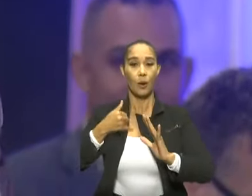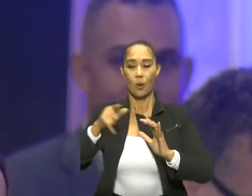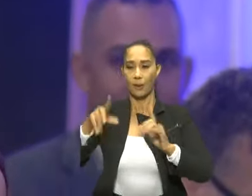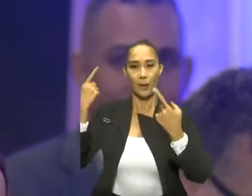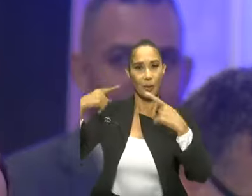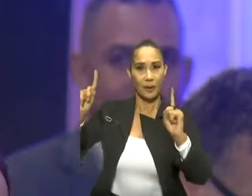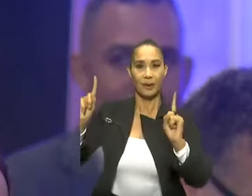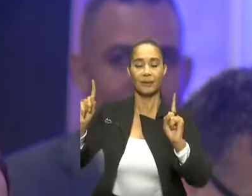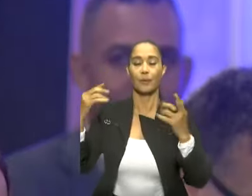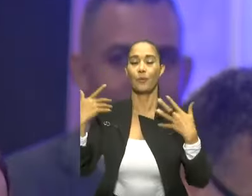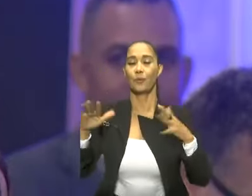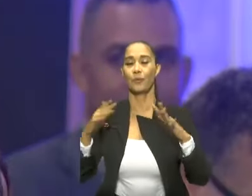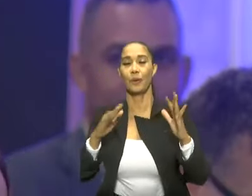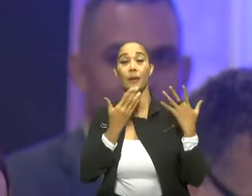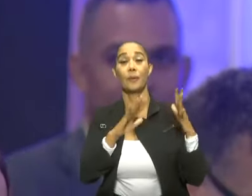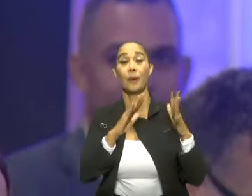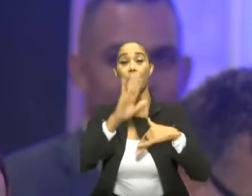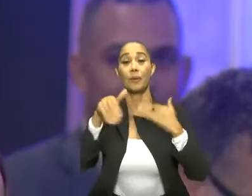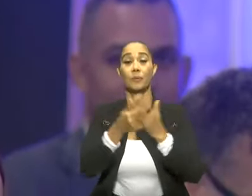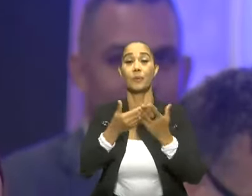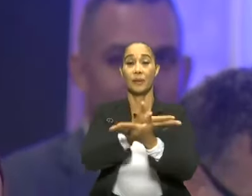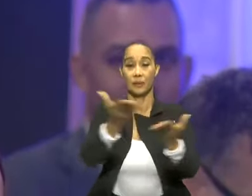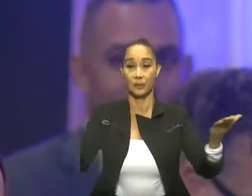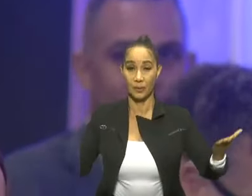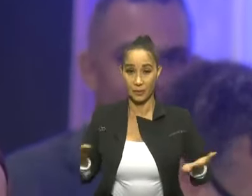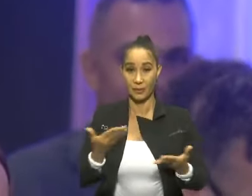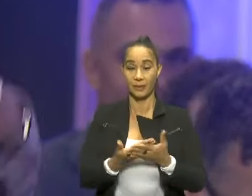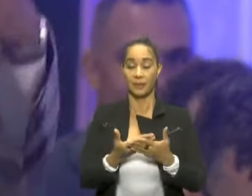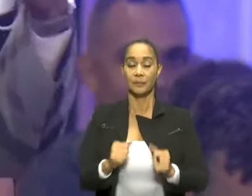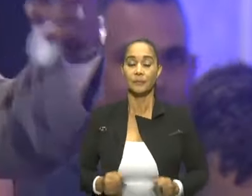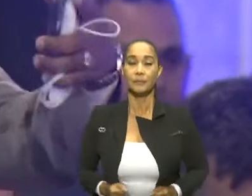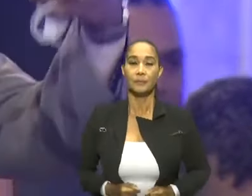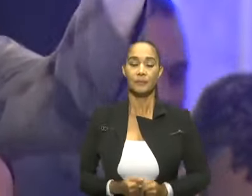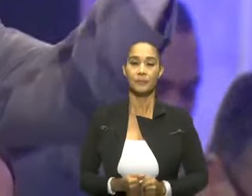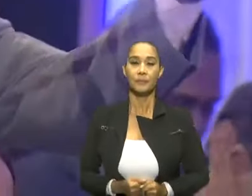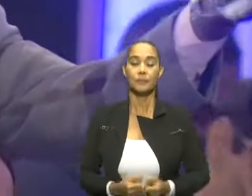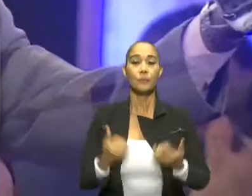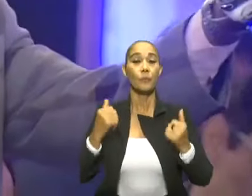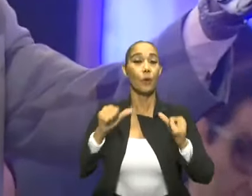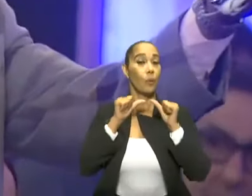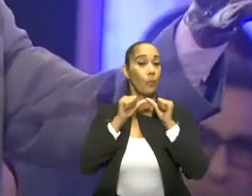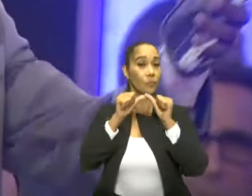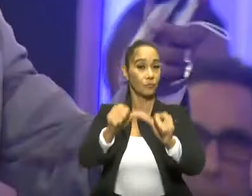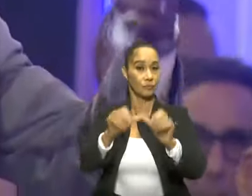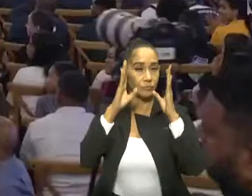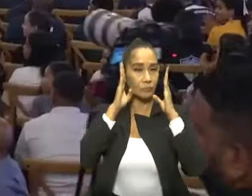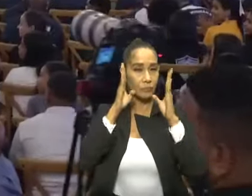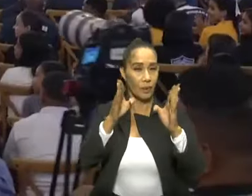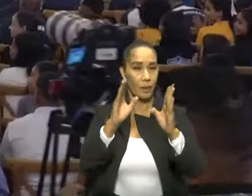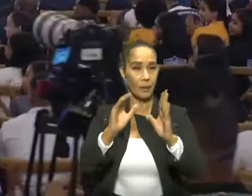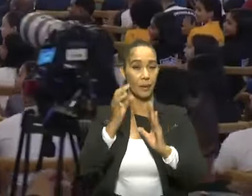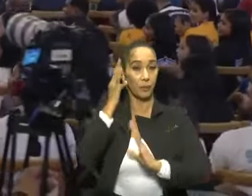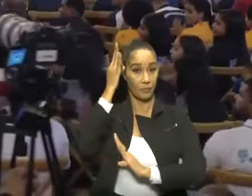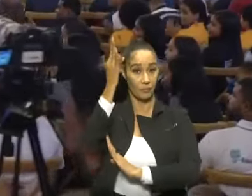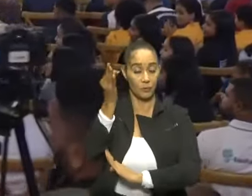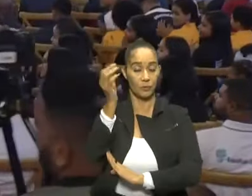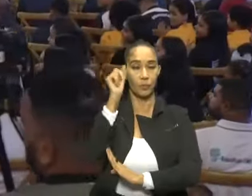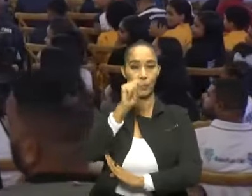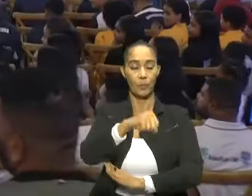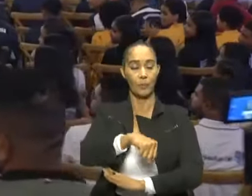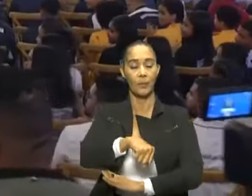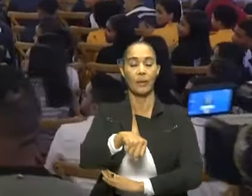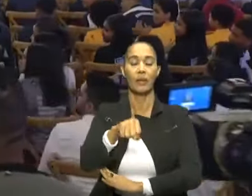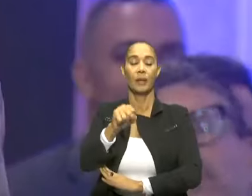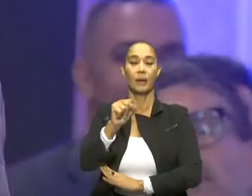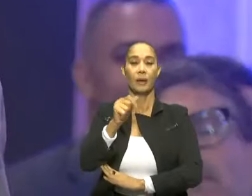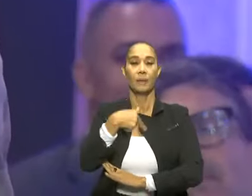eso, se merece un aplauso para todos ellos. ¿Cómo darle seguimiento para que mañana ellos puedan